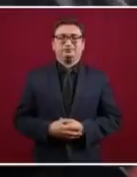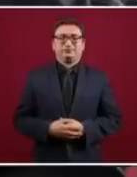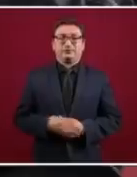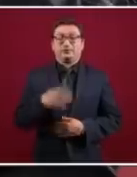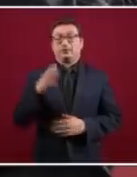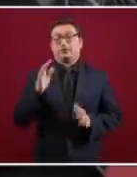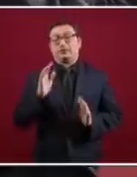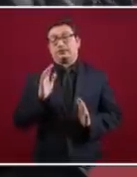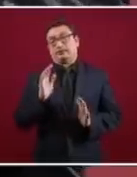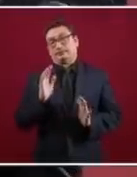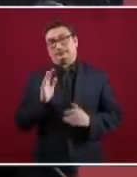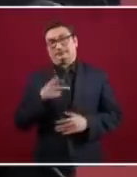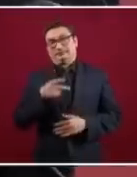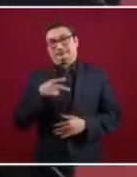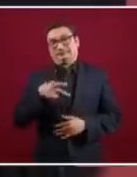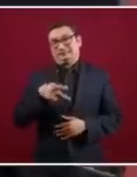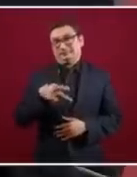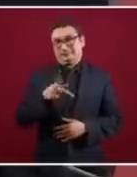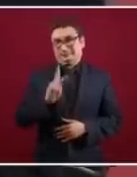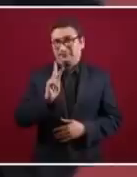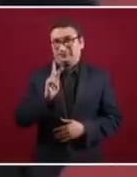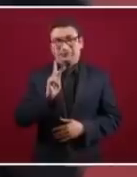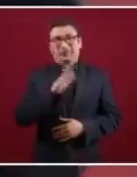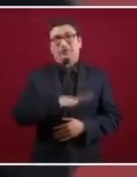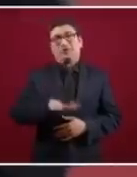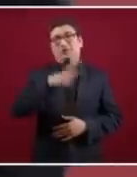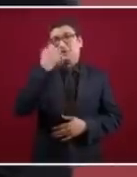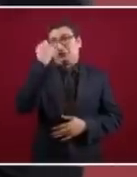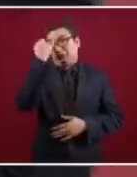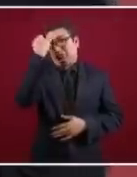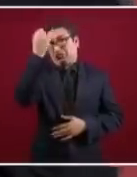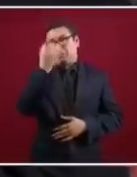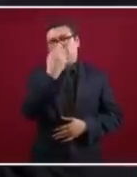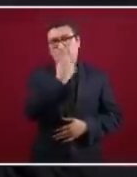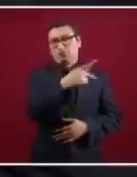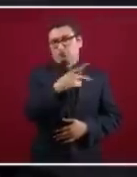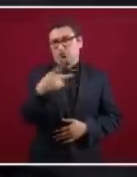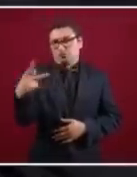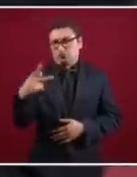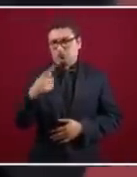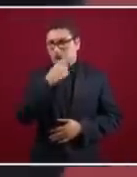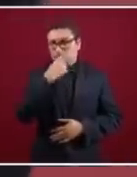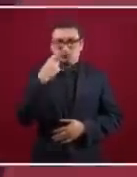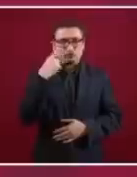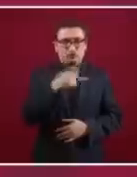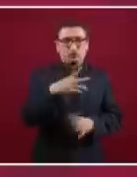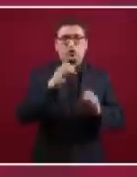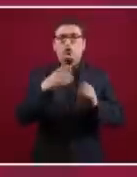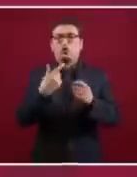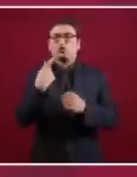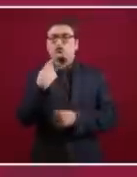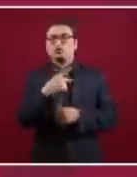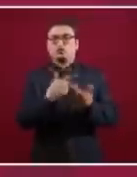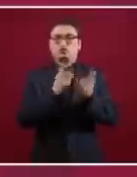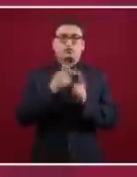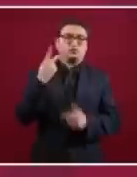pero por cuestiones ideológicas o políticas